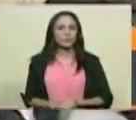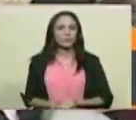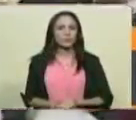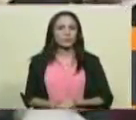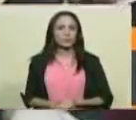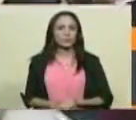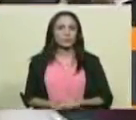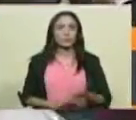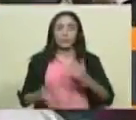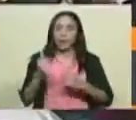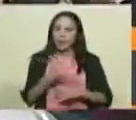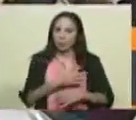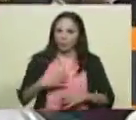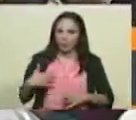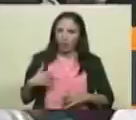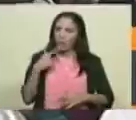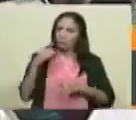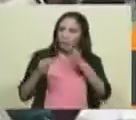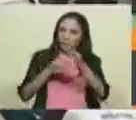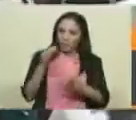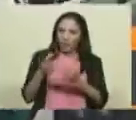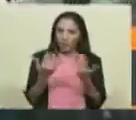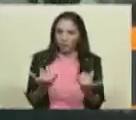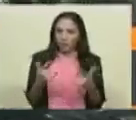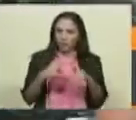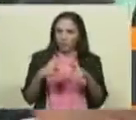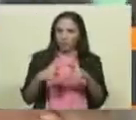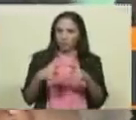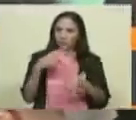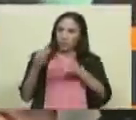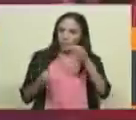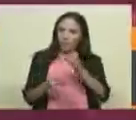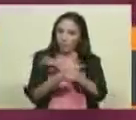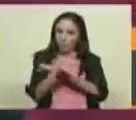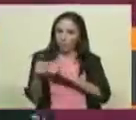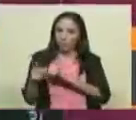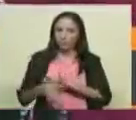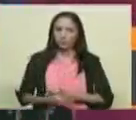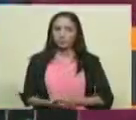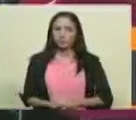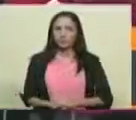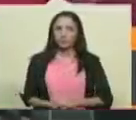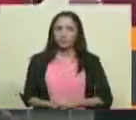futuro. Yo quiero proceder entonces, cumpliendo